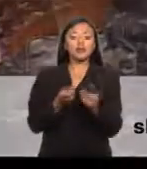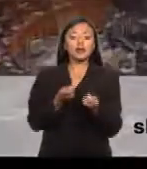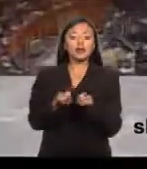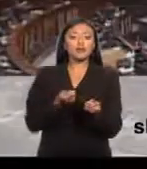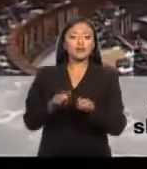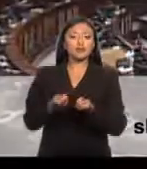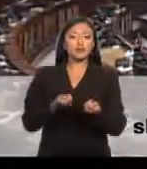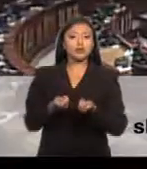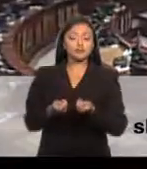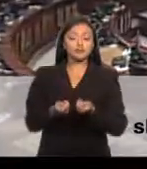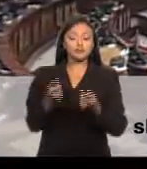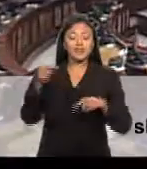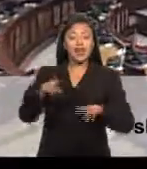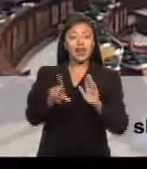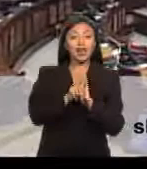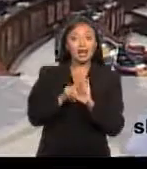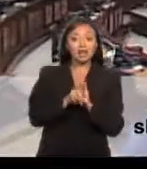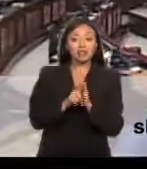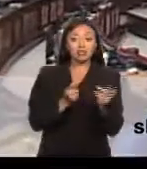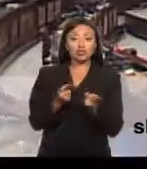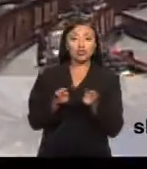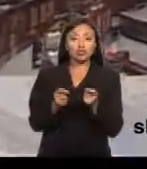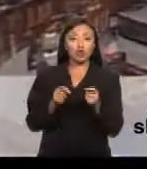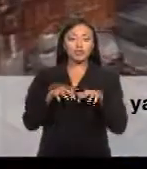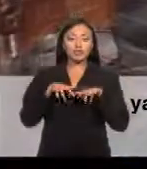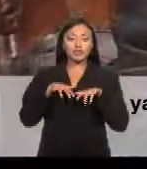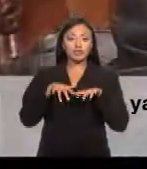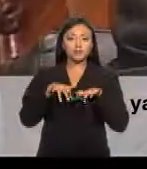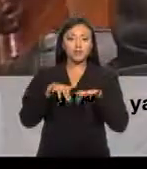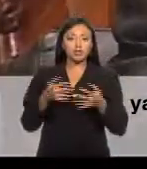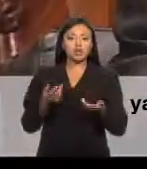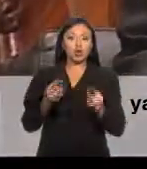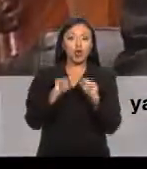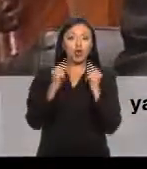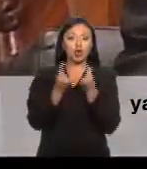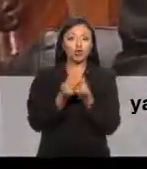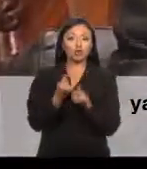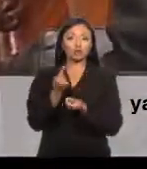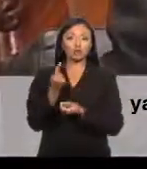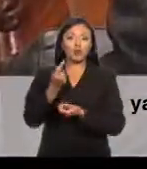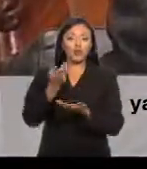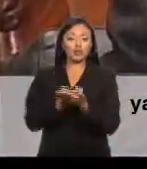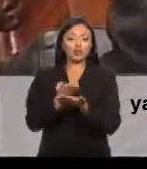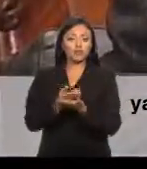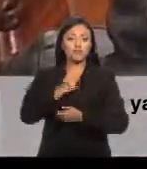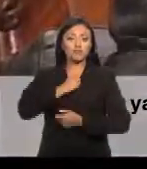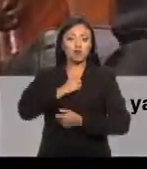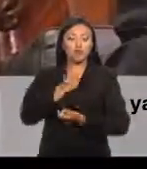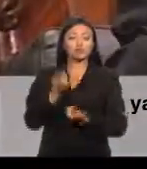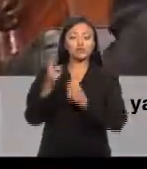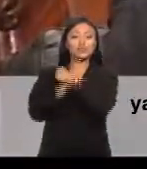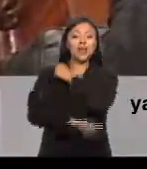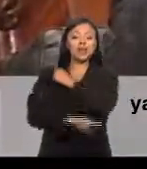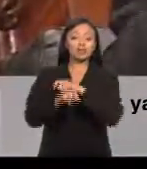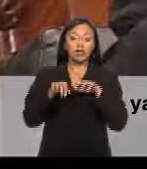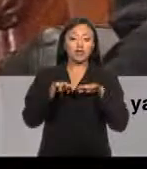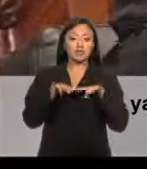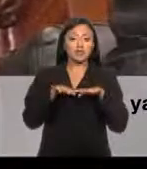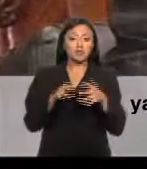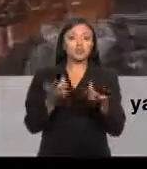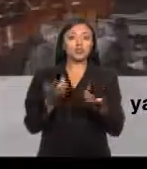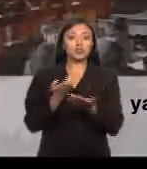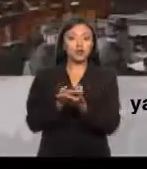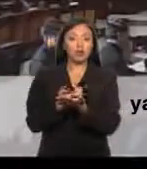de regulación. Es una ley que evita los monopolios, evita los oligopolios, castiga